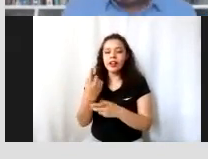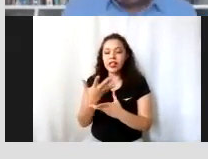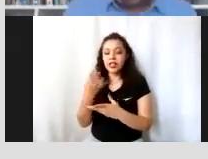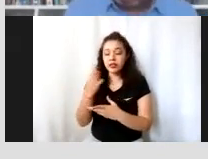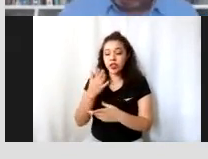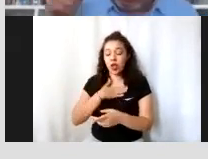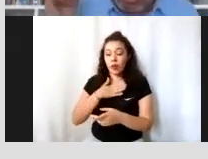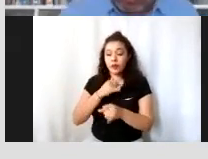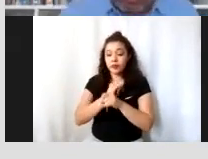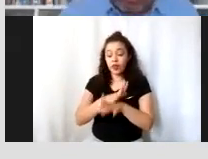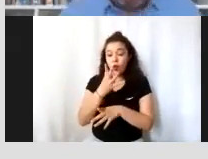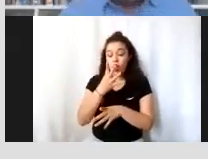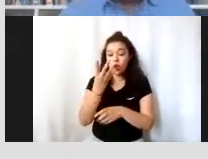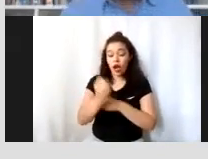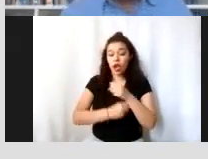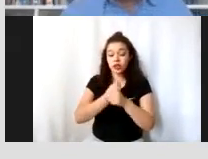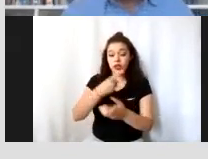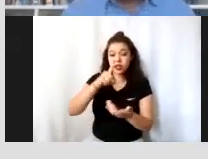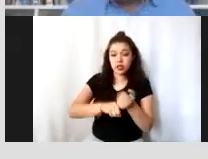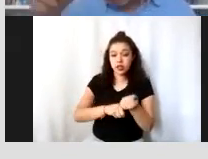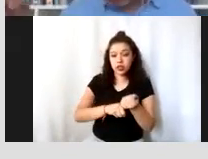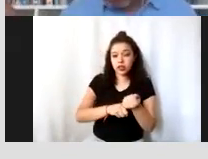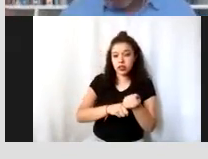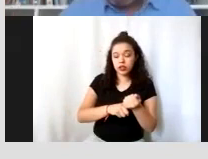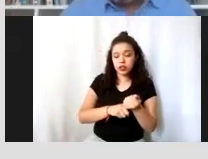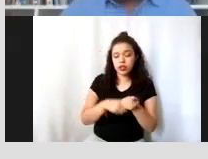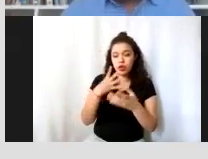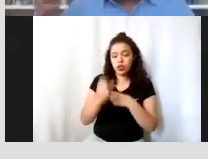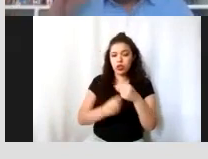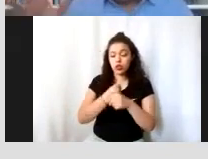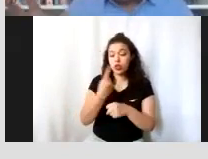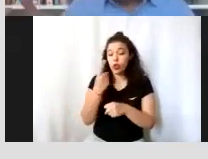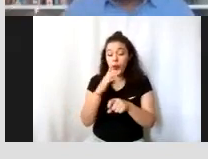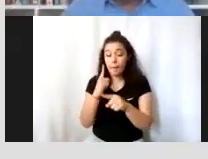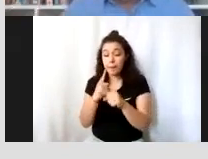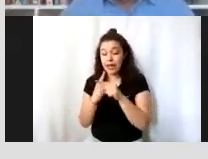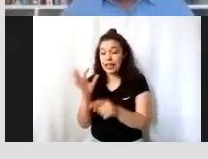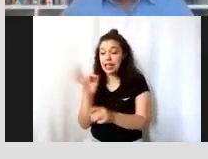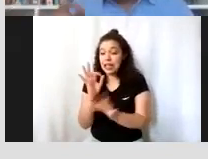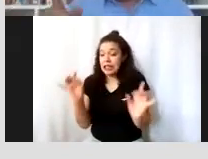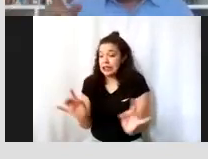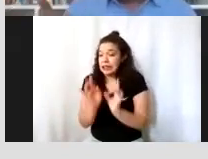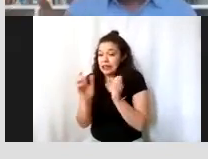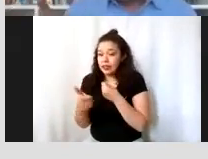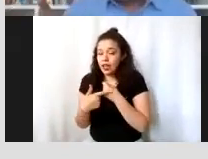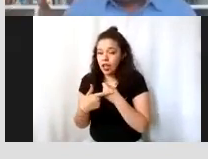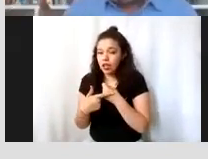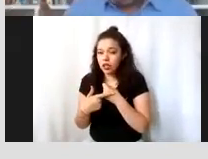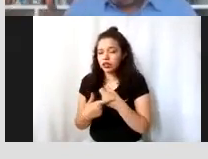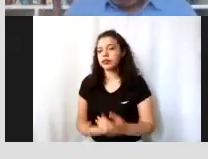4 años y yo quiero tener esos datos personales 4 años y uno más por cualquier cosa. Ese cualquier